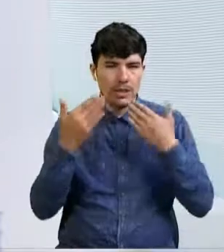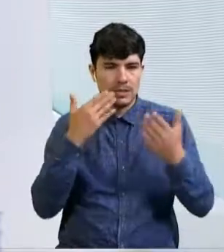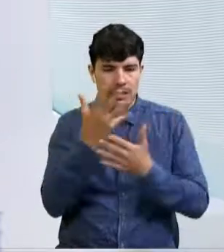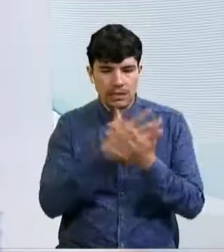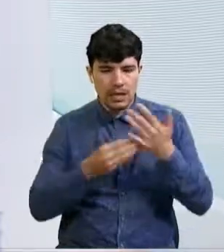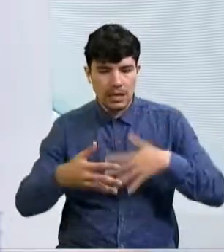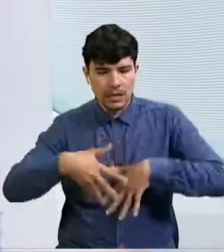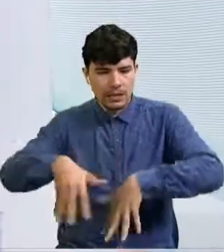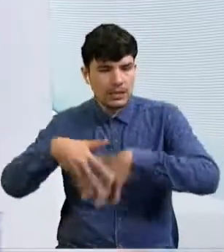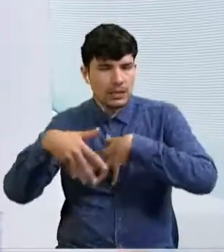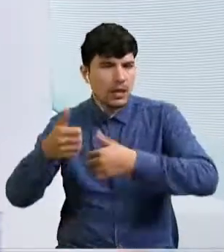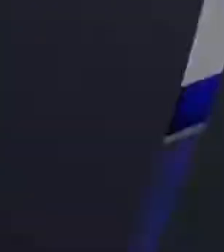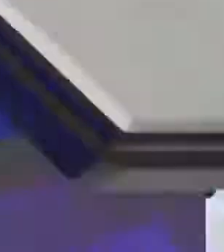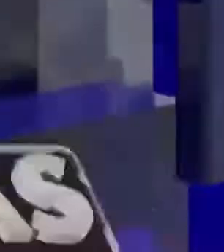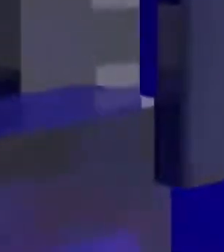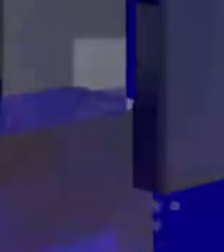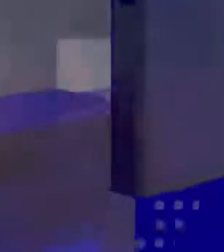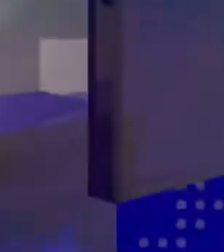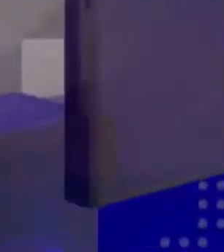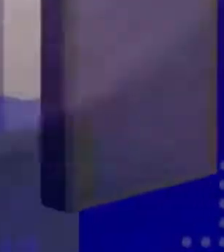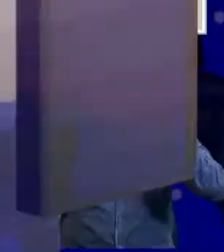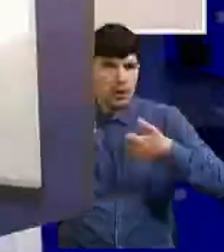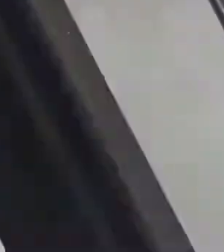de este encuentro buenas tardes